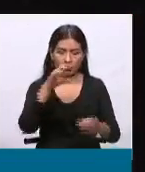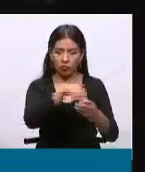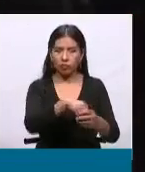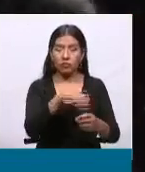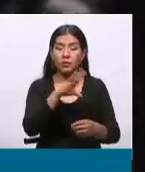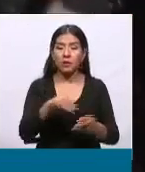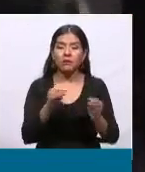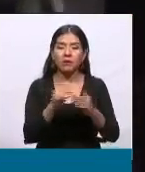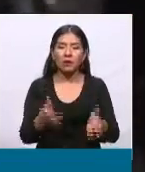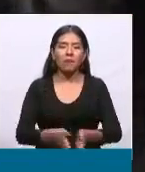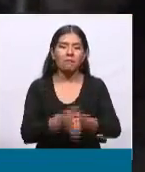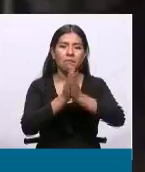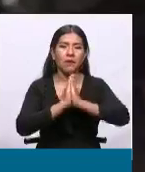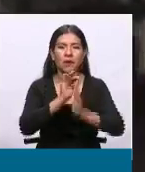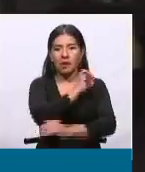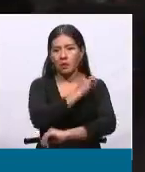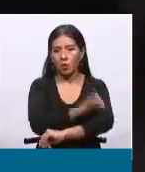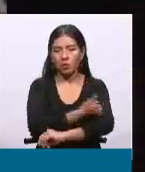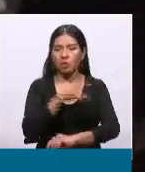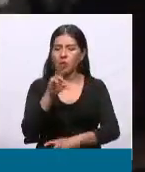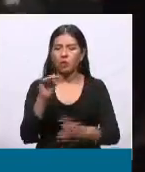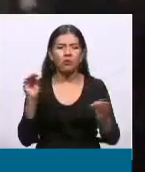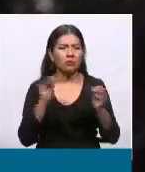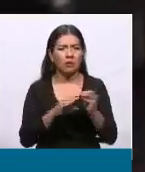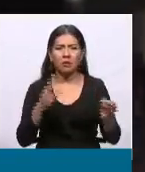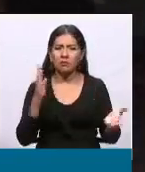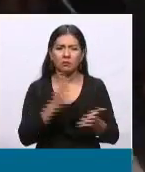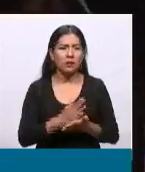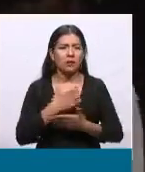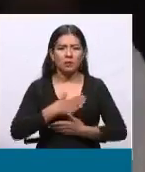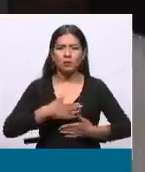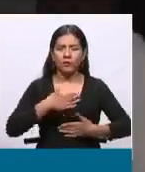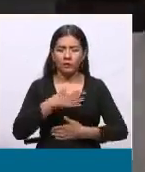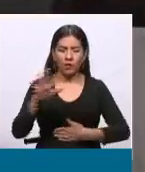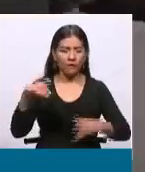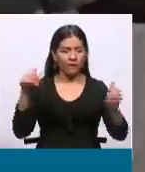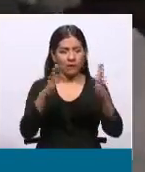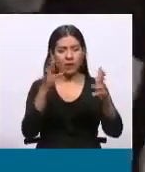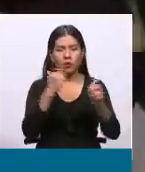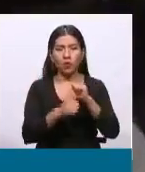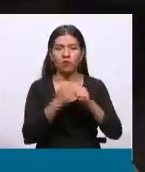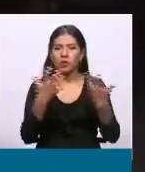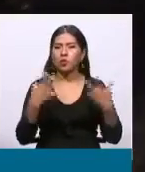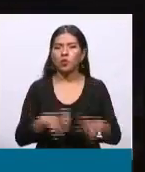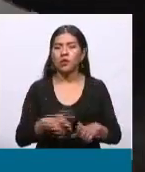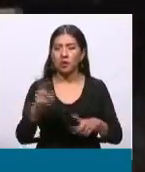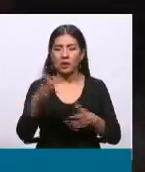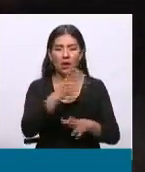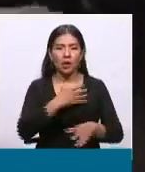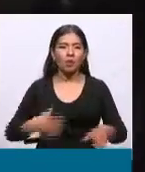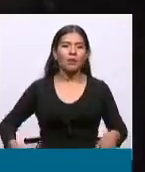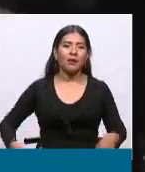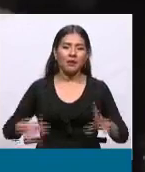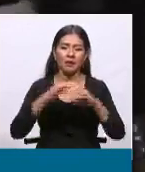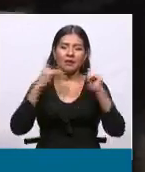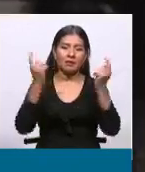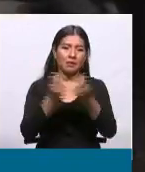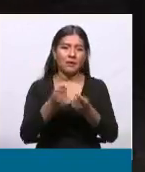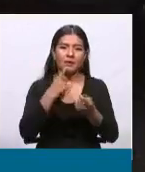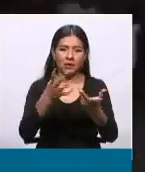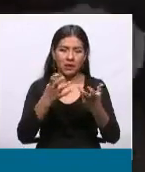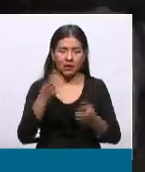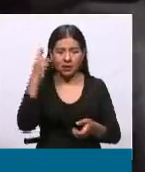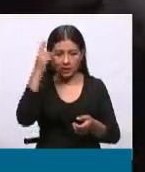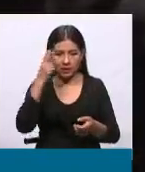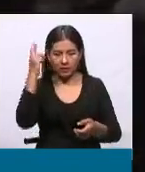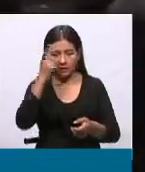Bueno, piden a las autoridades no más enfrentamientos al gobernador del departamento, poder reflexionar y terminar con